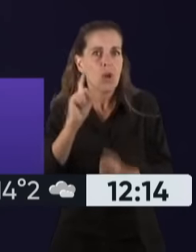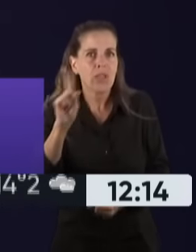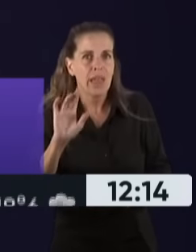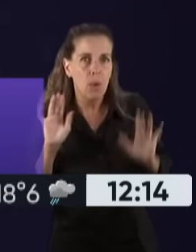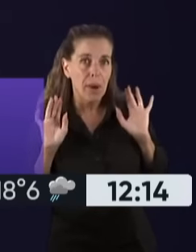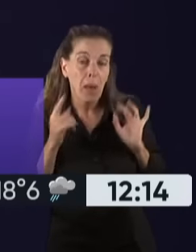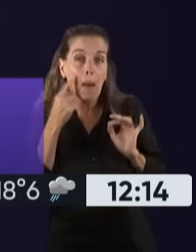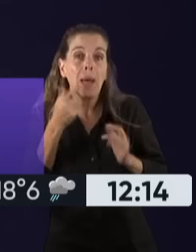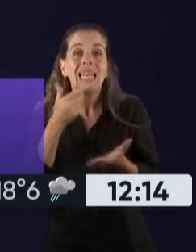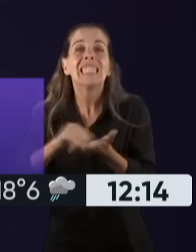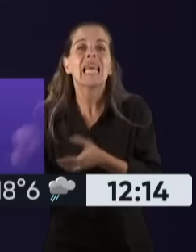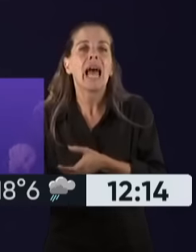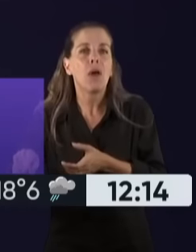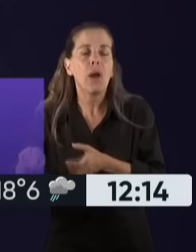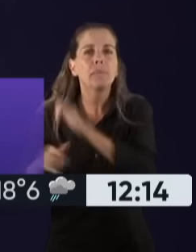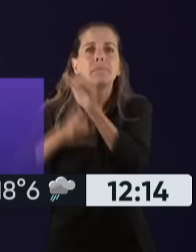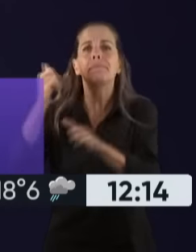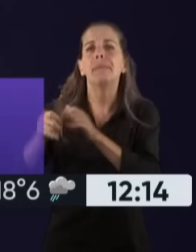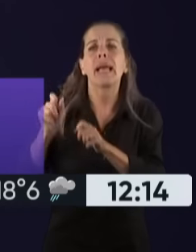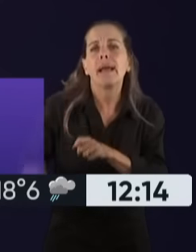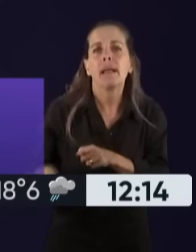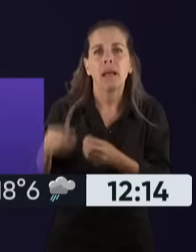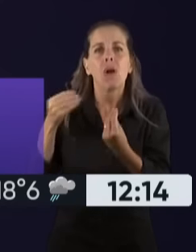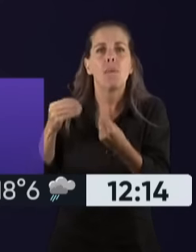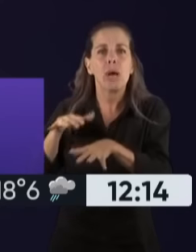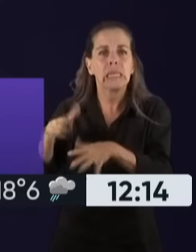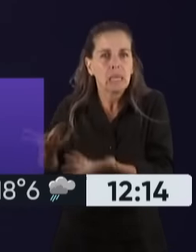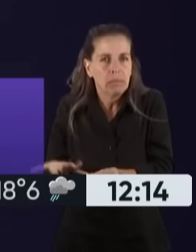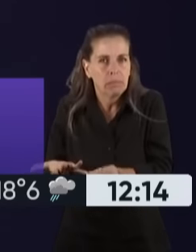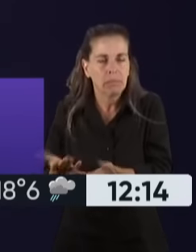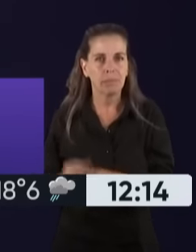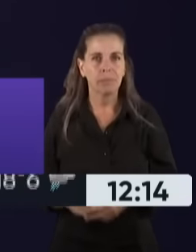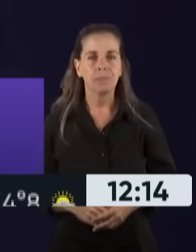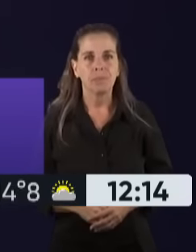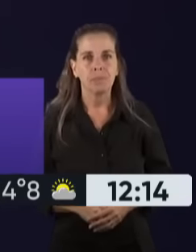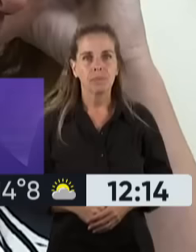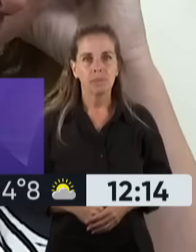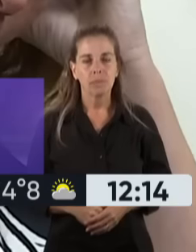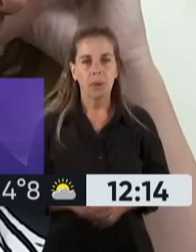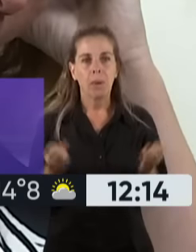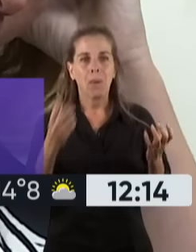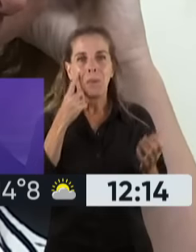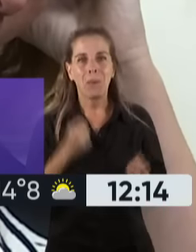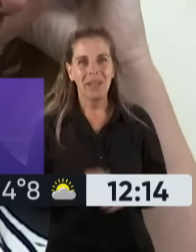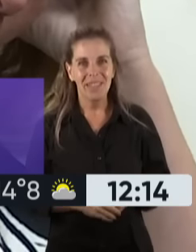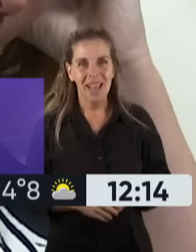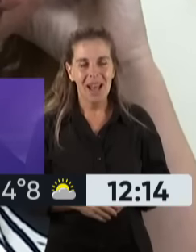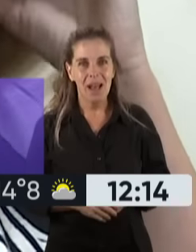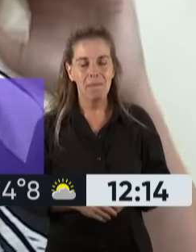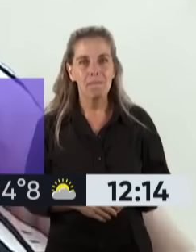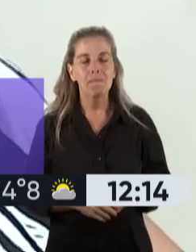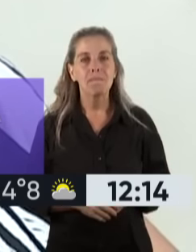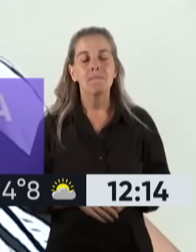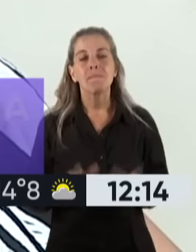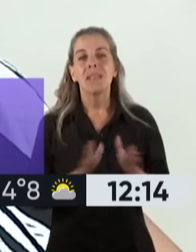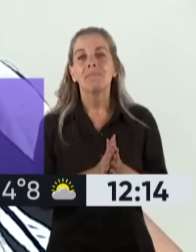que la la propia senadora podrá dar una explicación correcta de qué es lo que ha ocurrido Buen día mayia jast lanski de la